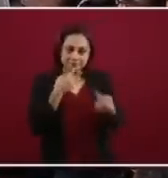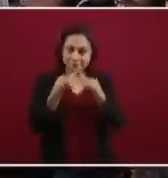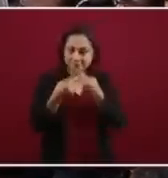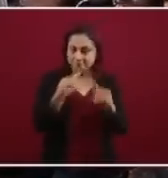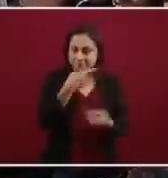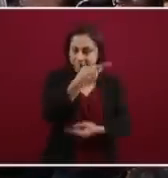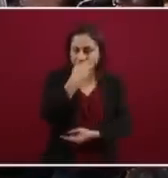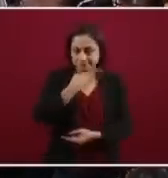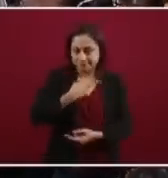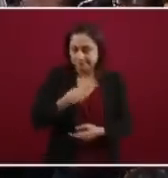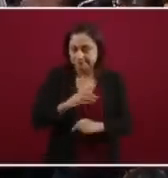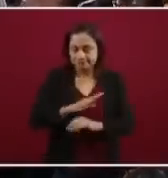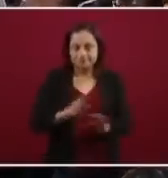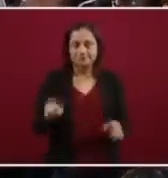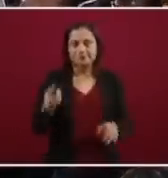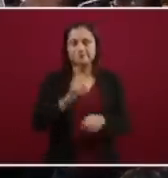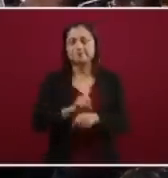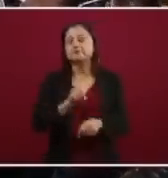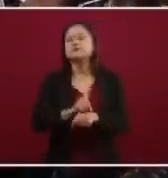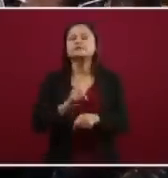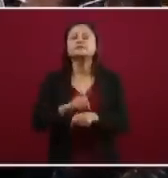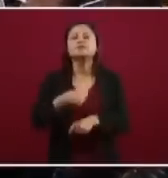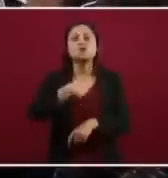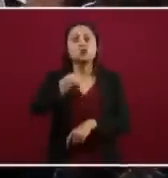todos los días, sí comentarle que